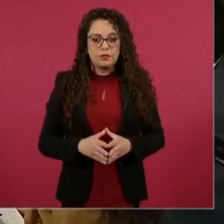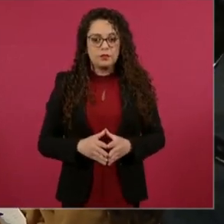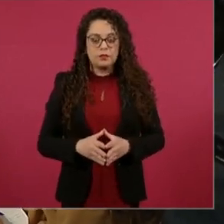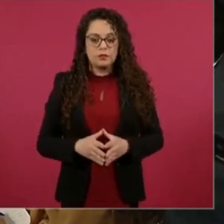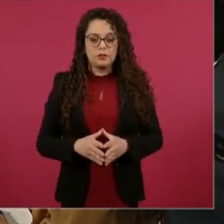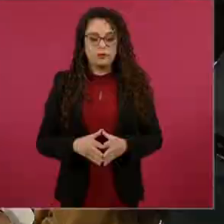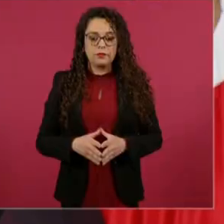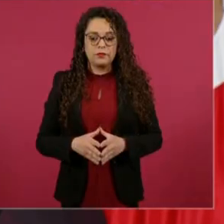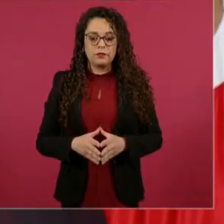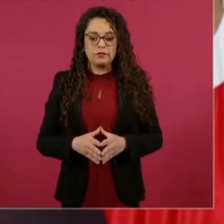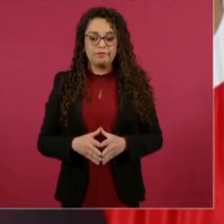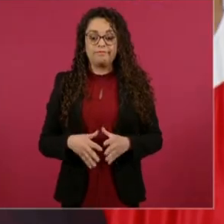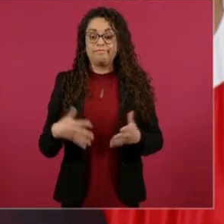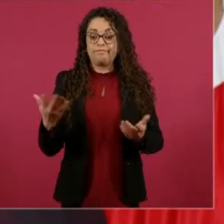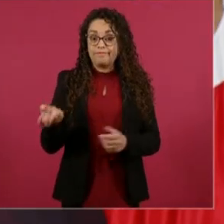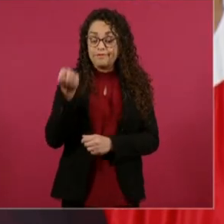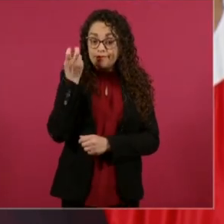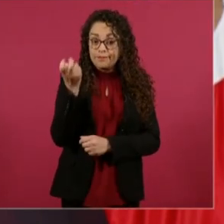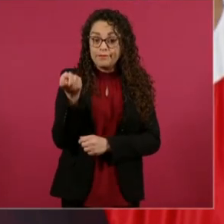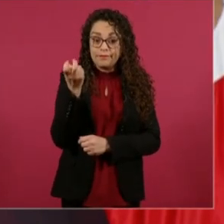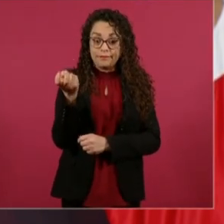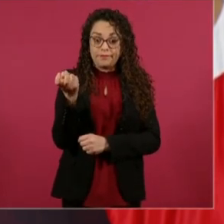Entonces, esa